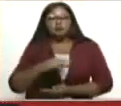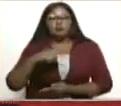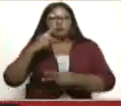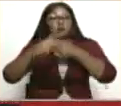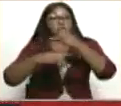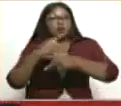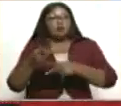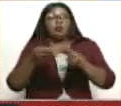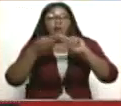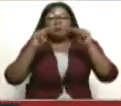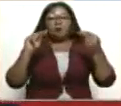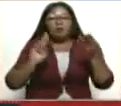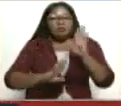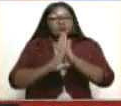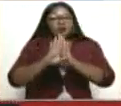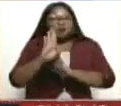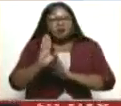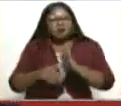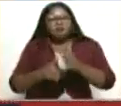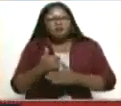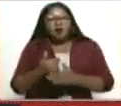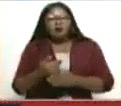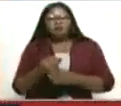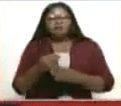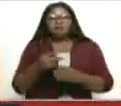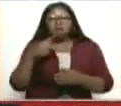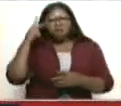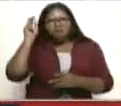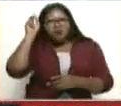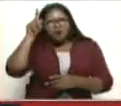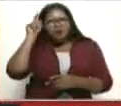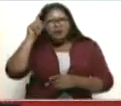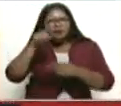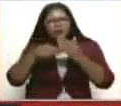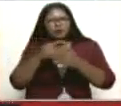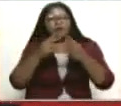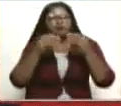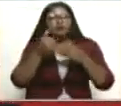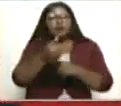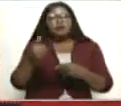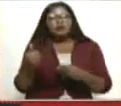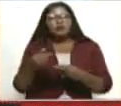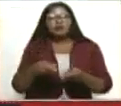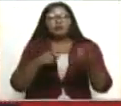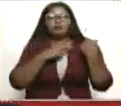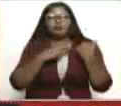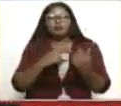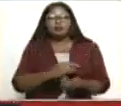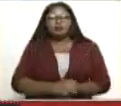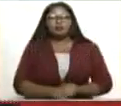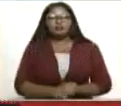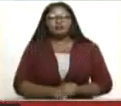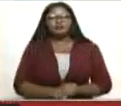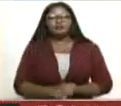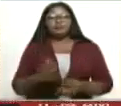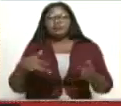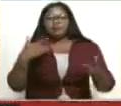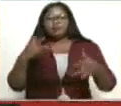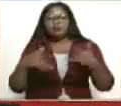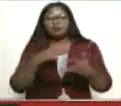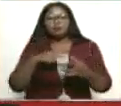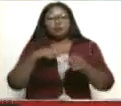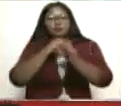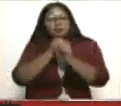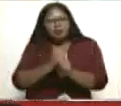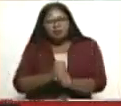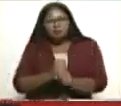paz y el desarrollo de la pedagogía social de todos y estos asuntos. Actividades que esperamos